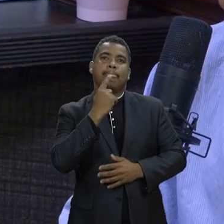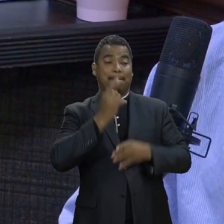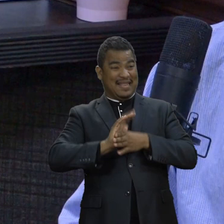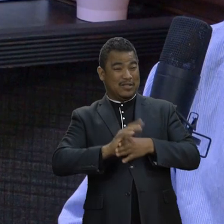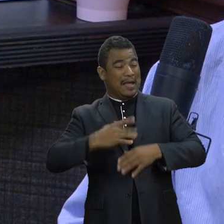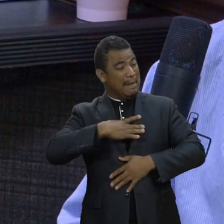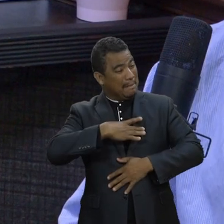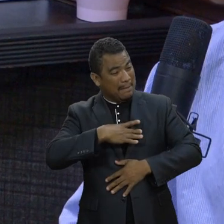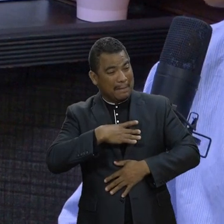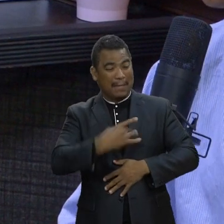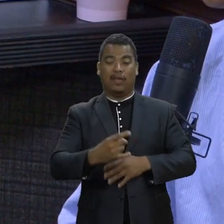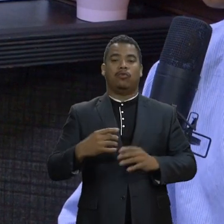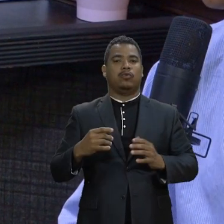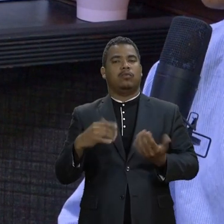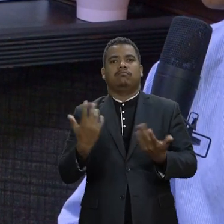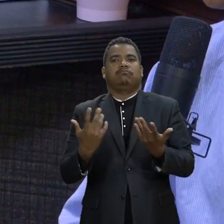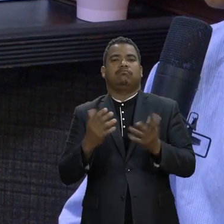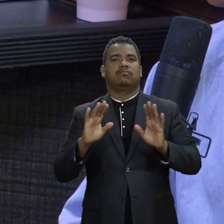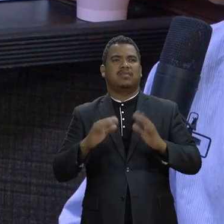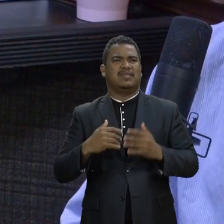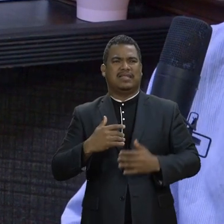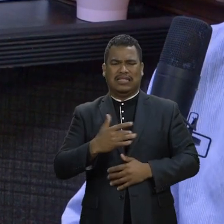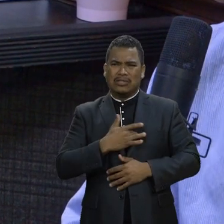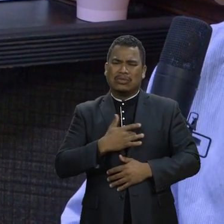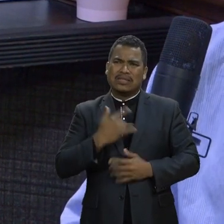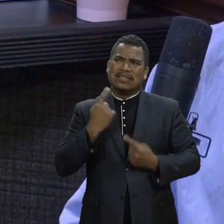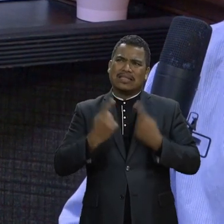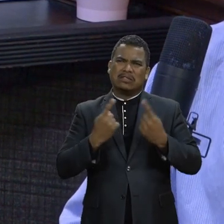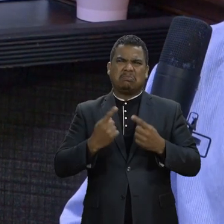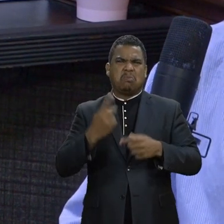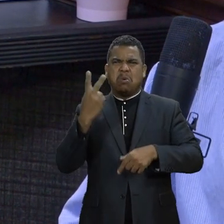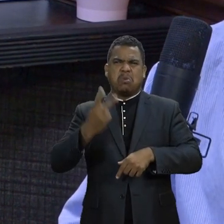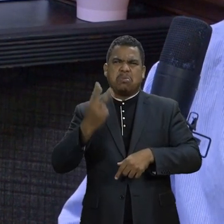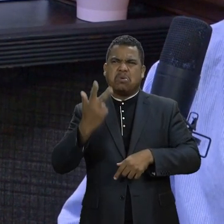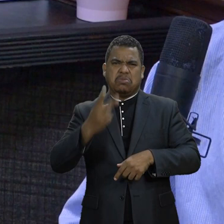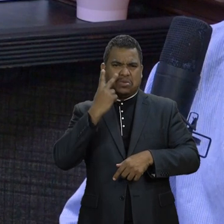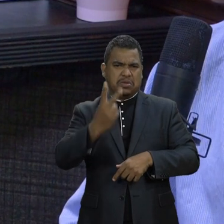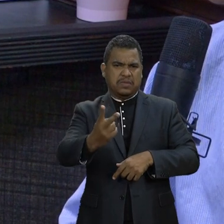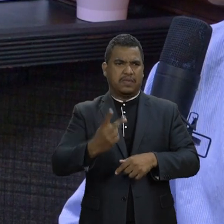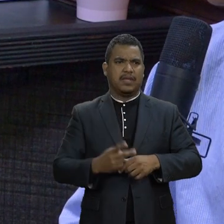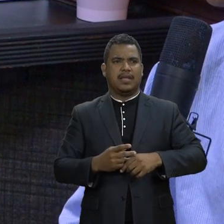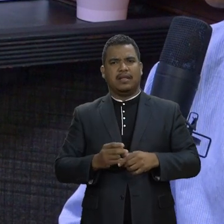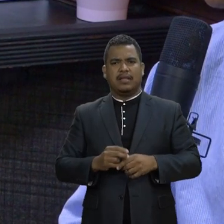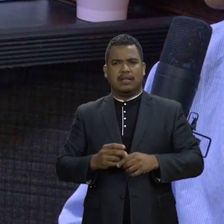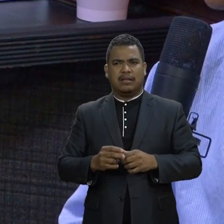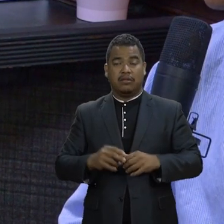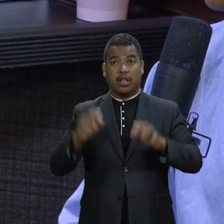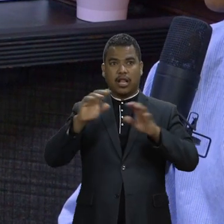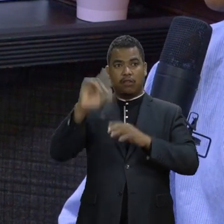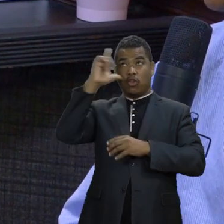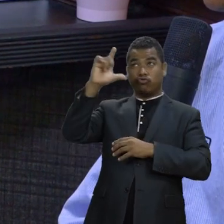película que me gustó mucho y siento que la he visto como 3 veces. Se llama El Imperio del